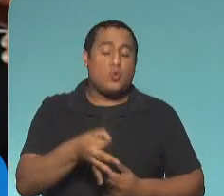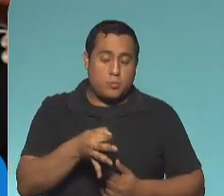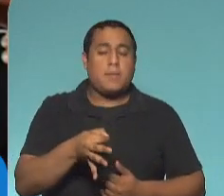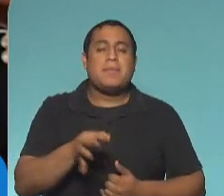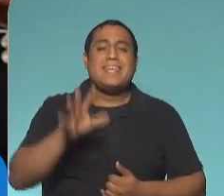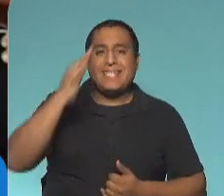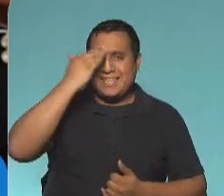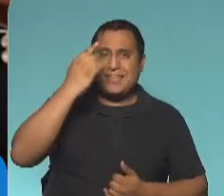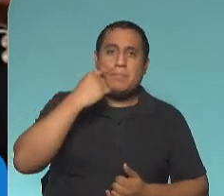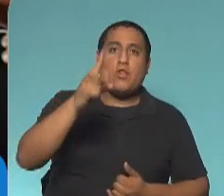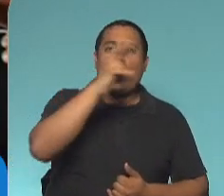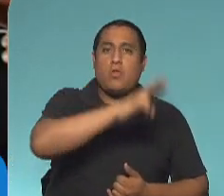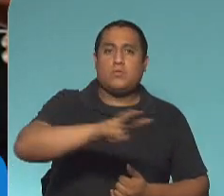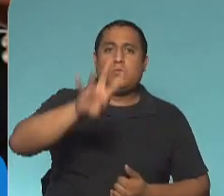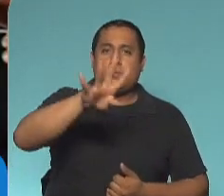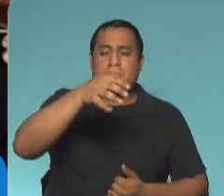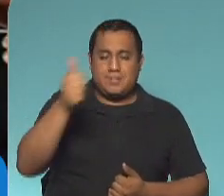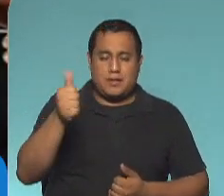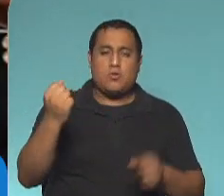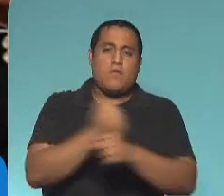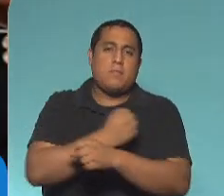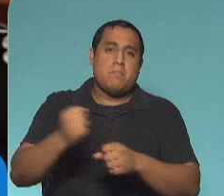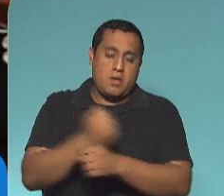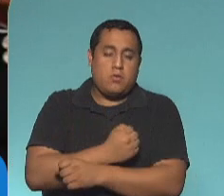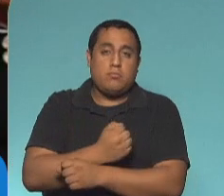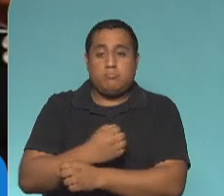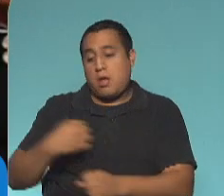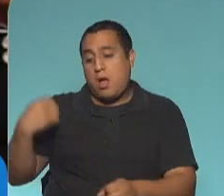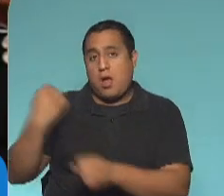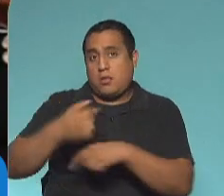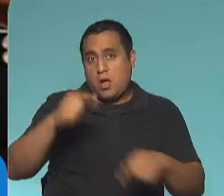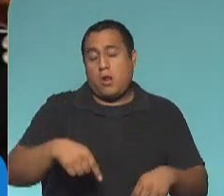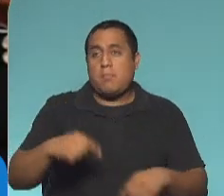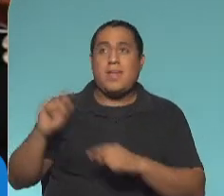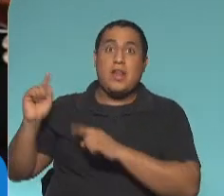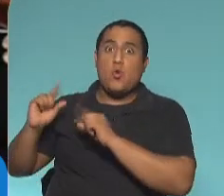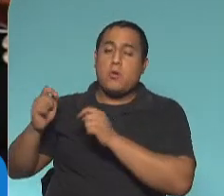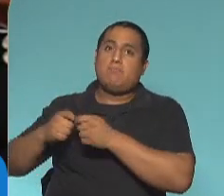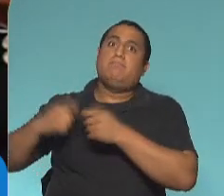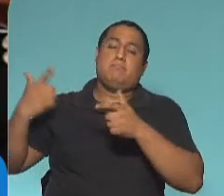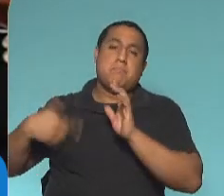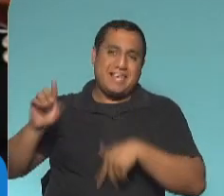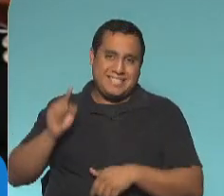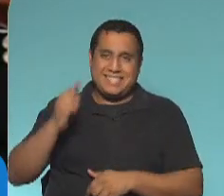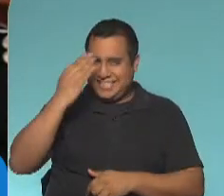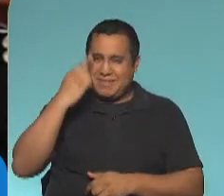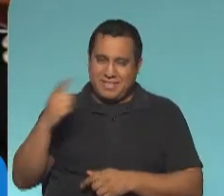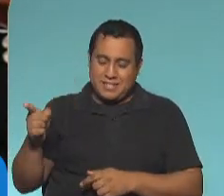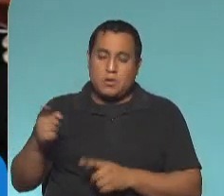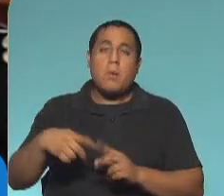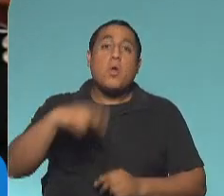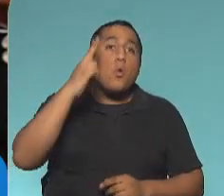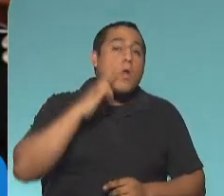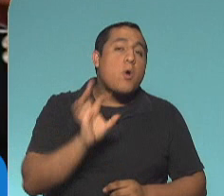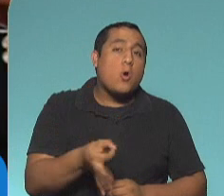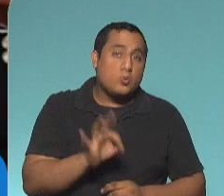notificaron 15.246 casos, es el día que hasta la fecha se ha reportado el número más alto de casos, y el 9 de